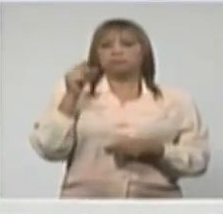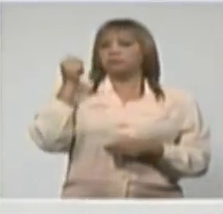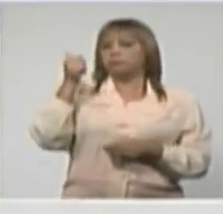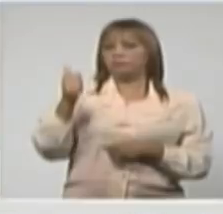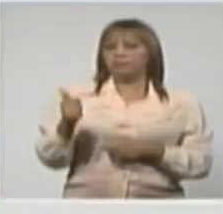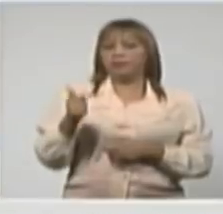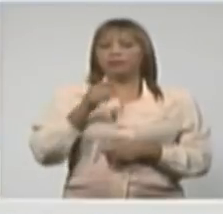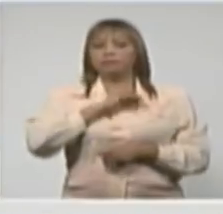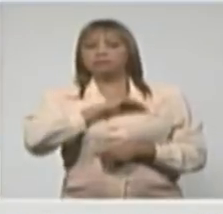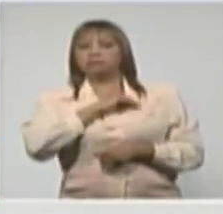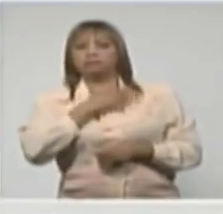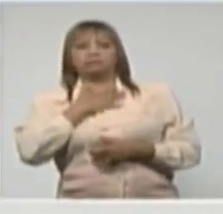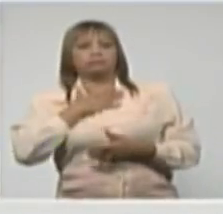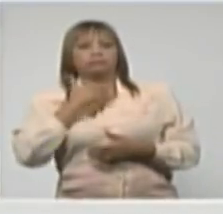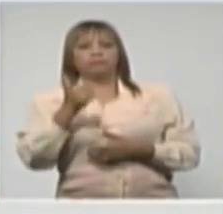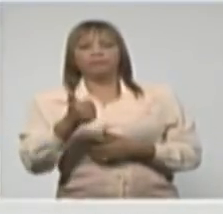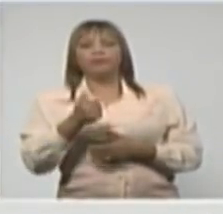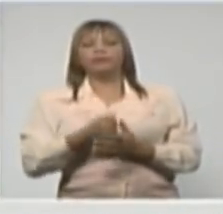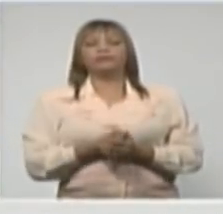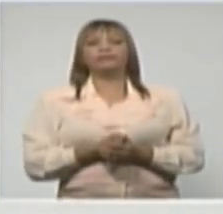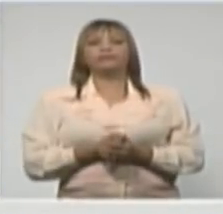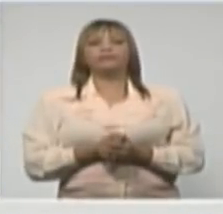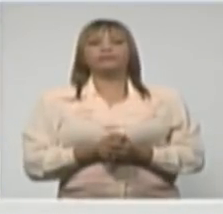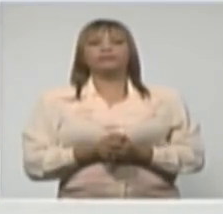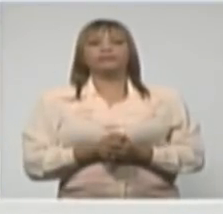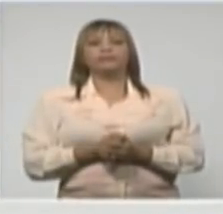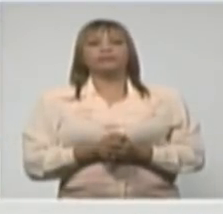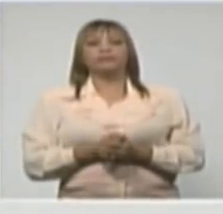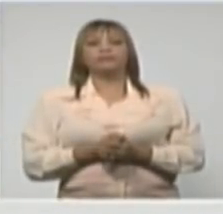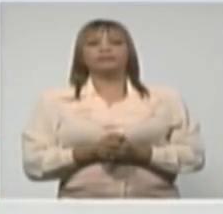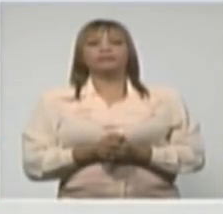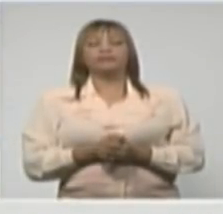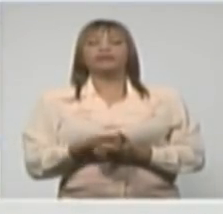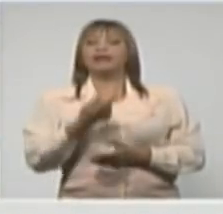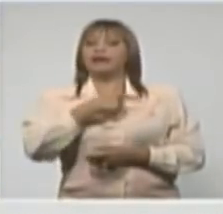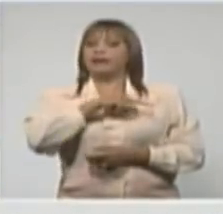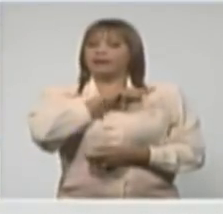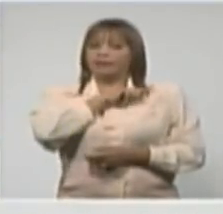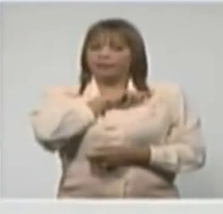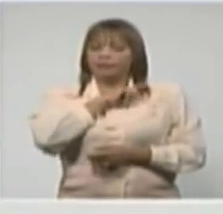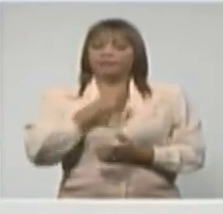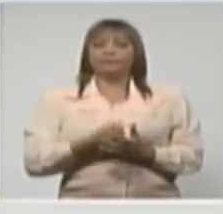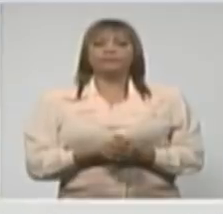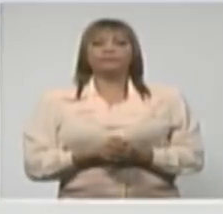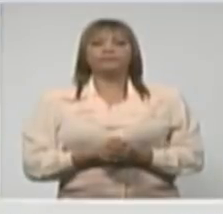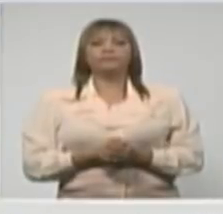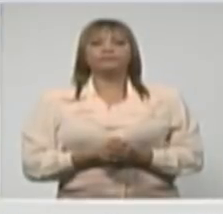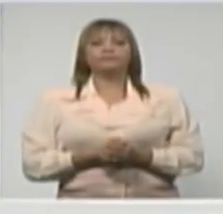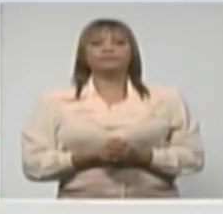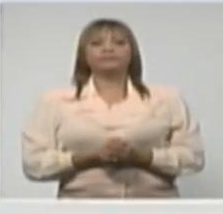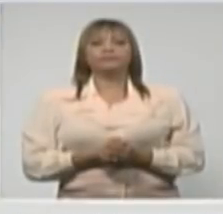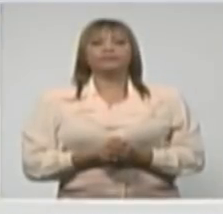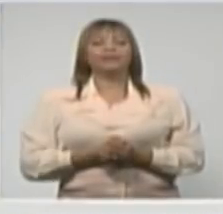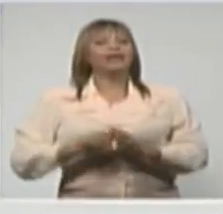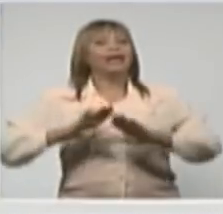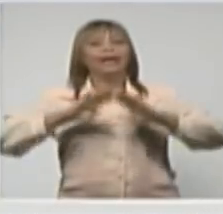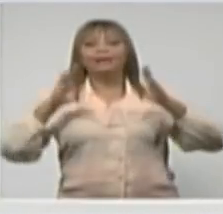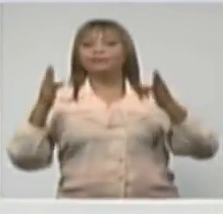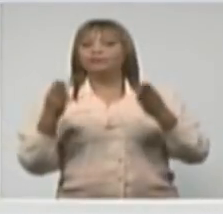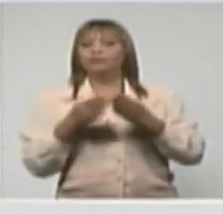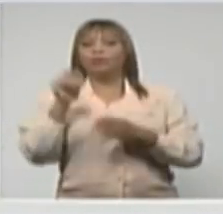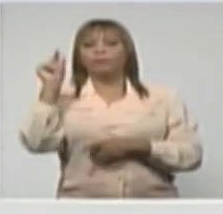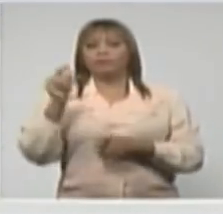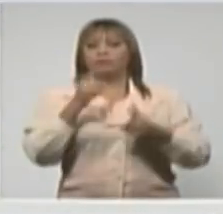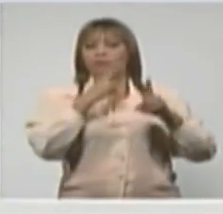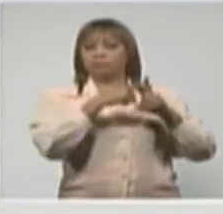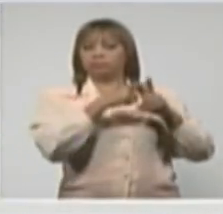63,1%. Eso es el día de ayer. Ahora, en los últimos, en todos los confirmados en Cuba desde el